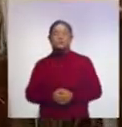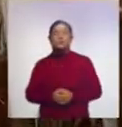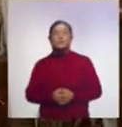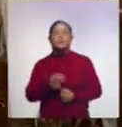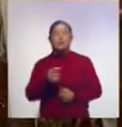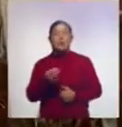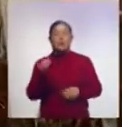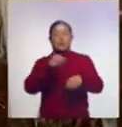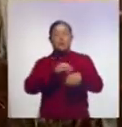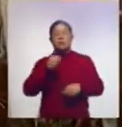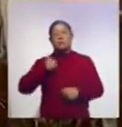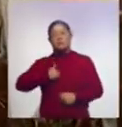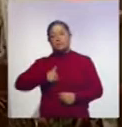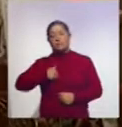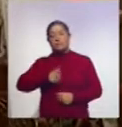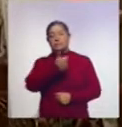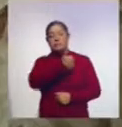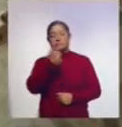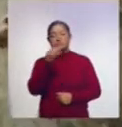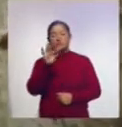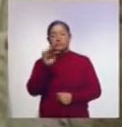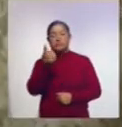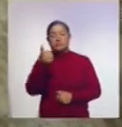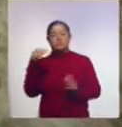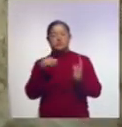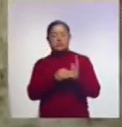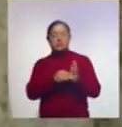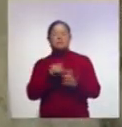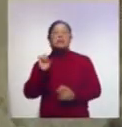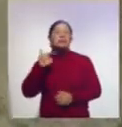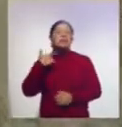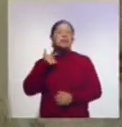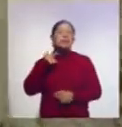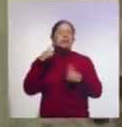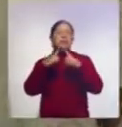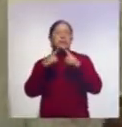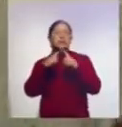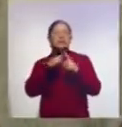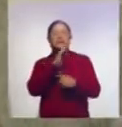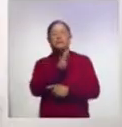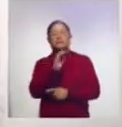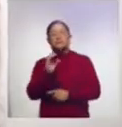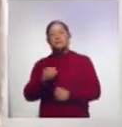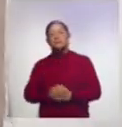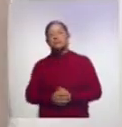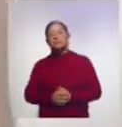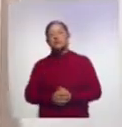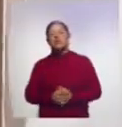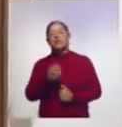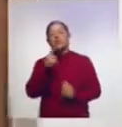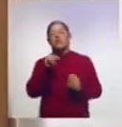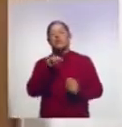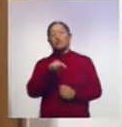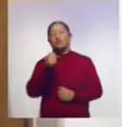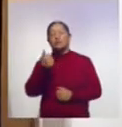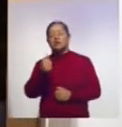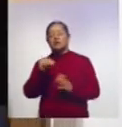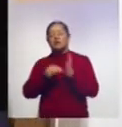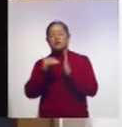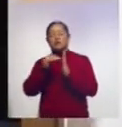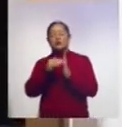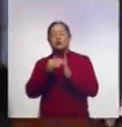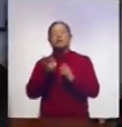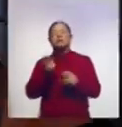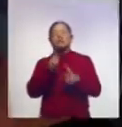en Chautempan 646 mil en el ex convento franciscano y 1.6 millones en la estación del tren. En